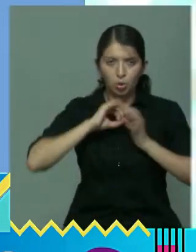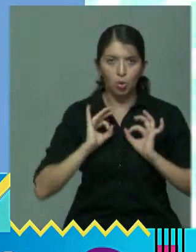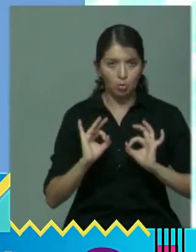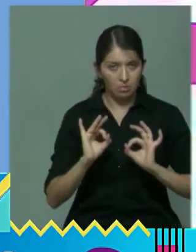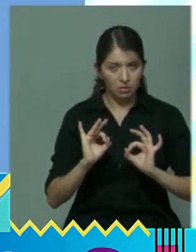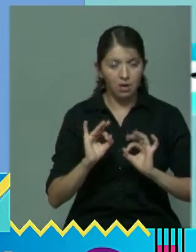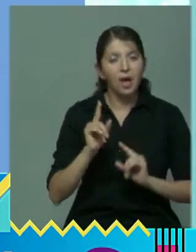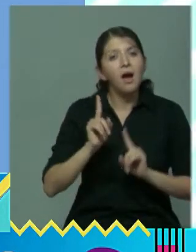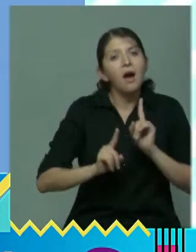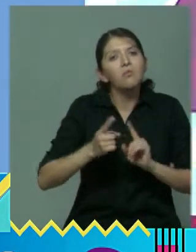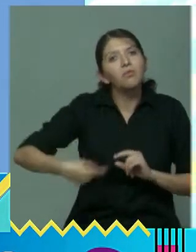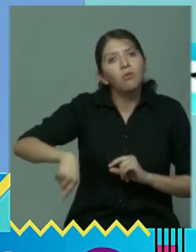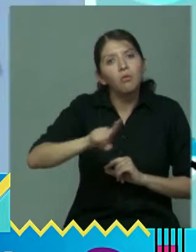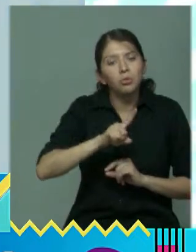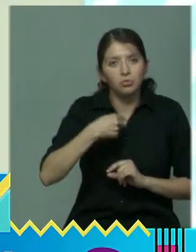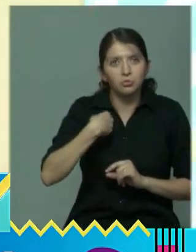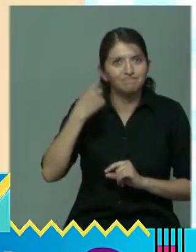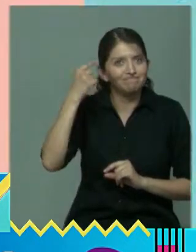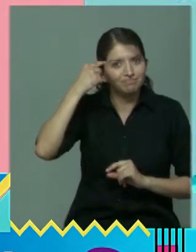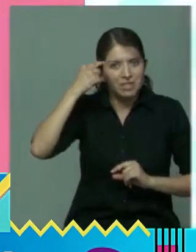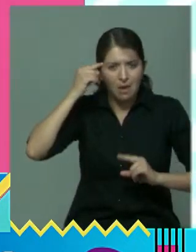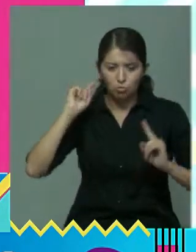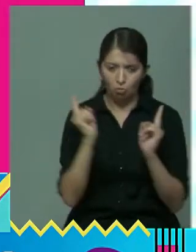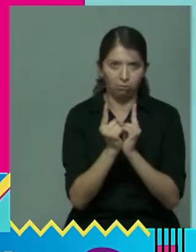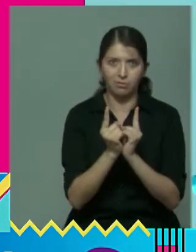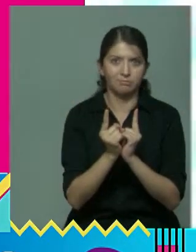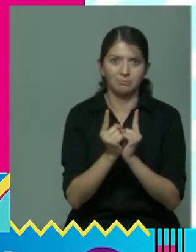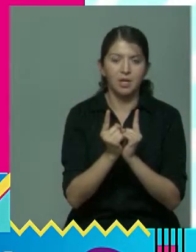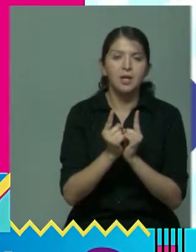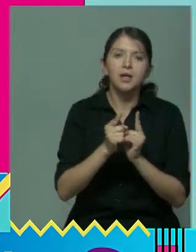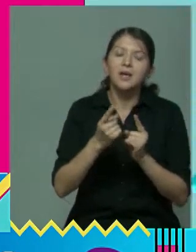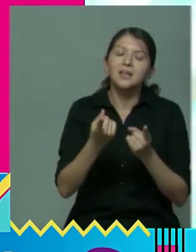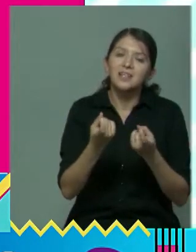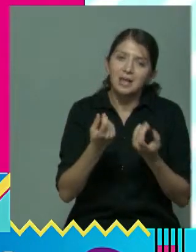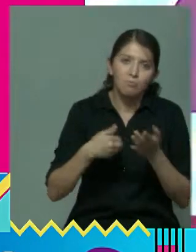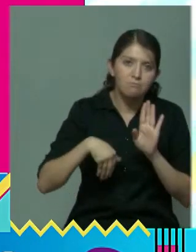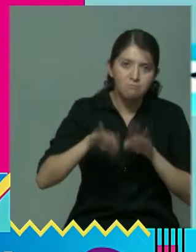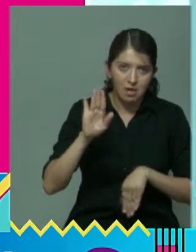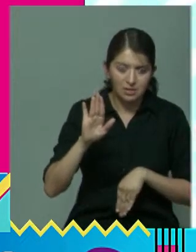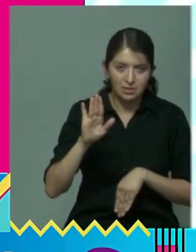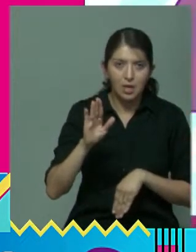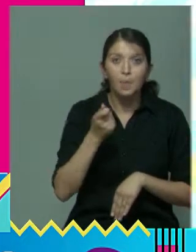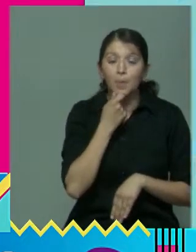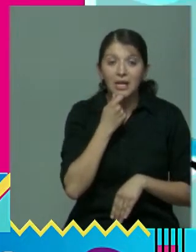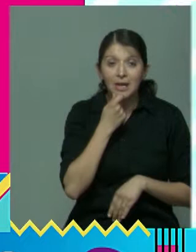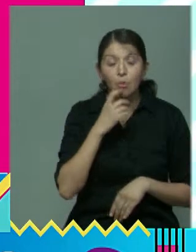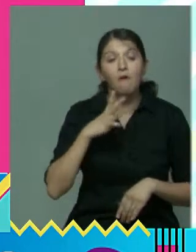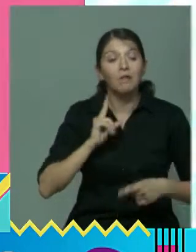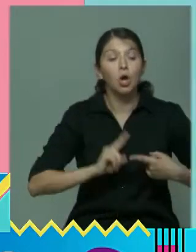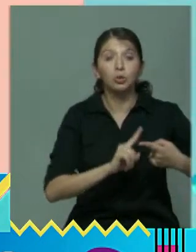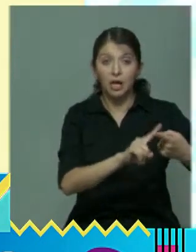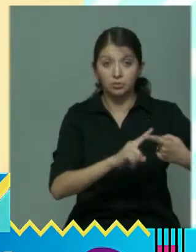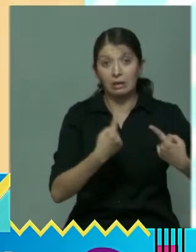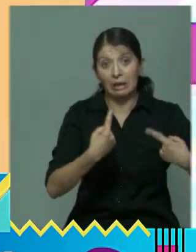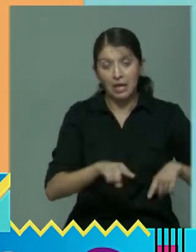pero bueno, estamos trabajando en esto que te decía recién, trabajar por ahí con los municipios, con los 18 municipios de